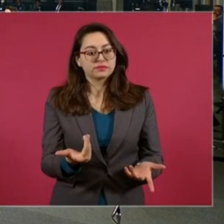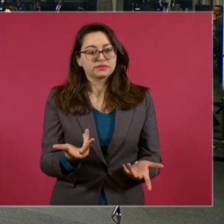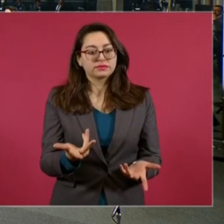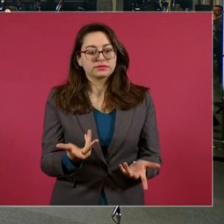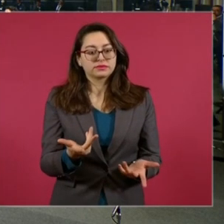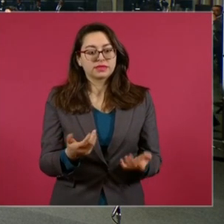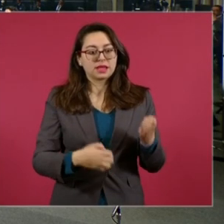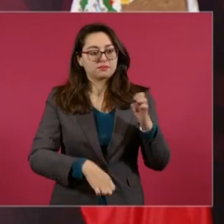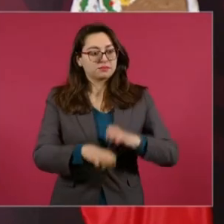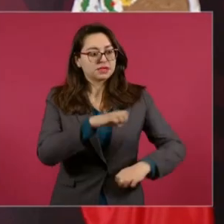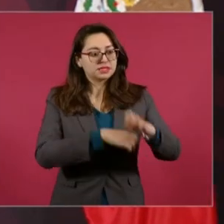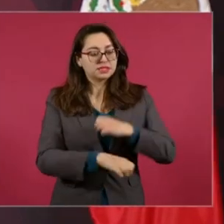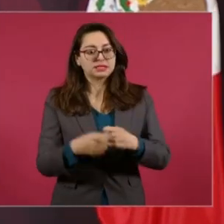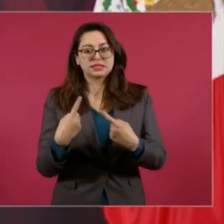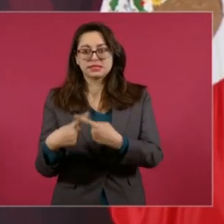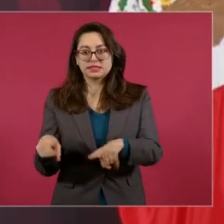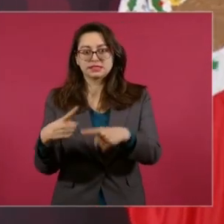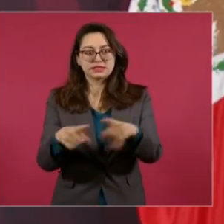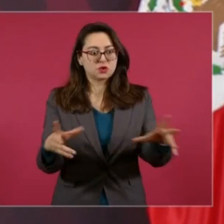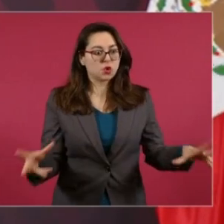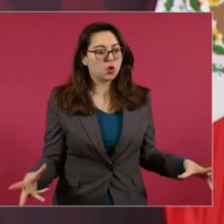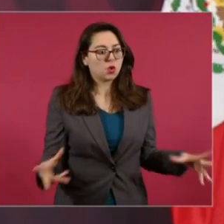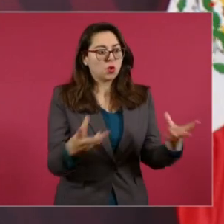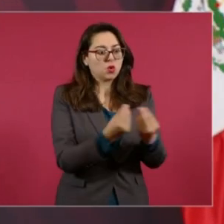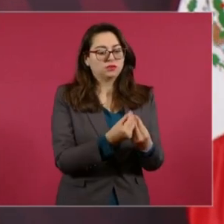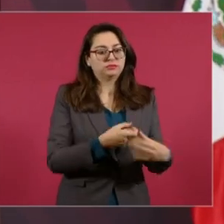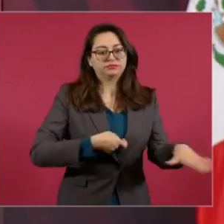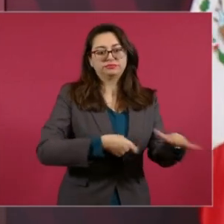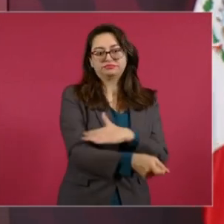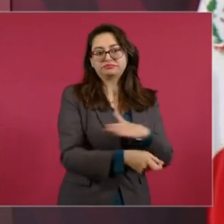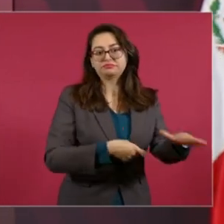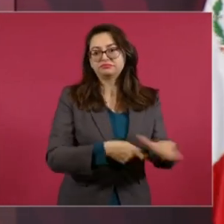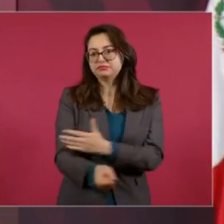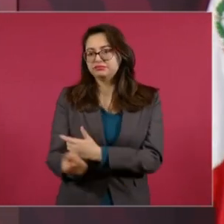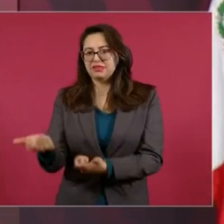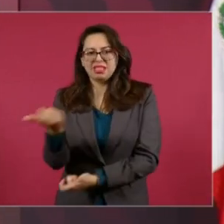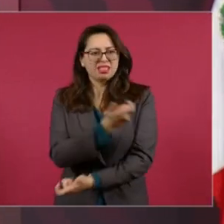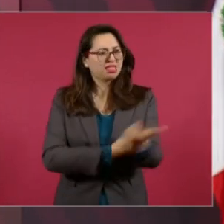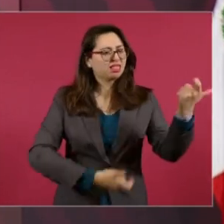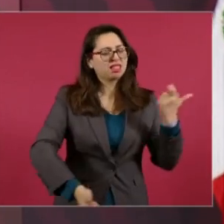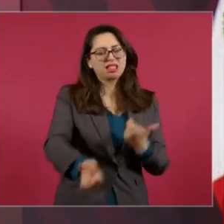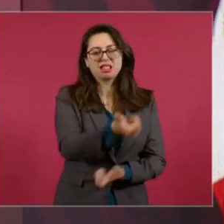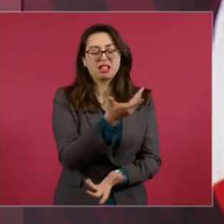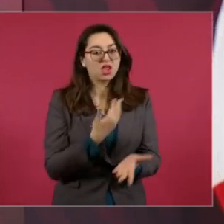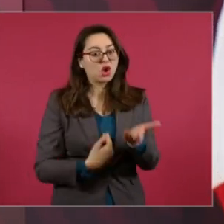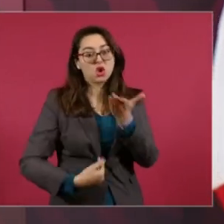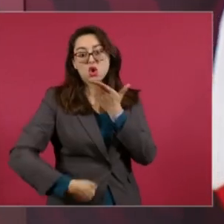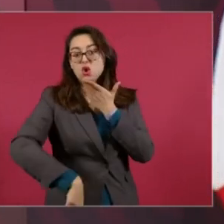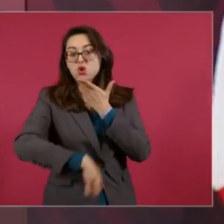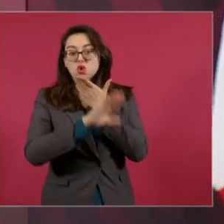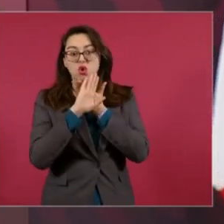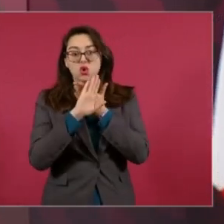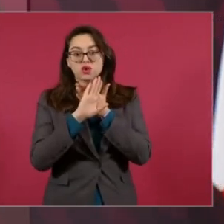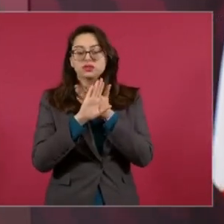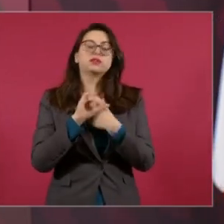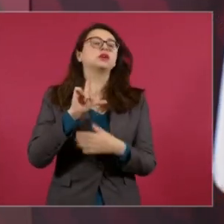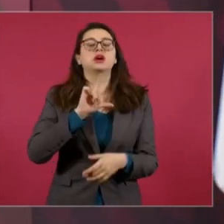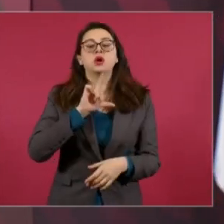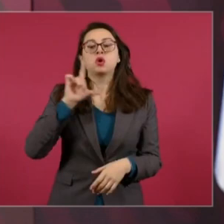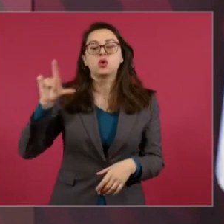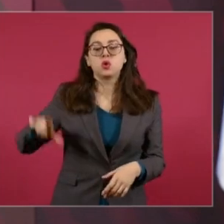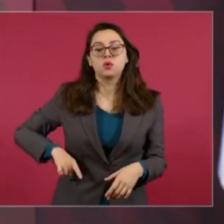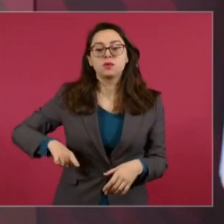Luego les pagaron porque les dieron en concesión Aeroméxico, que era una empresa pública, después